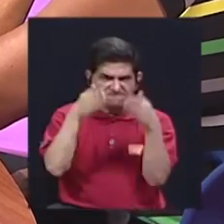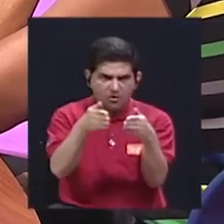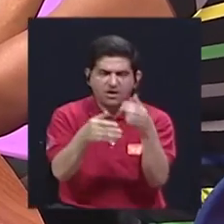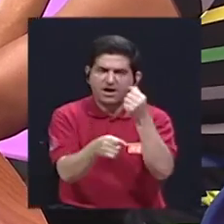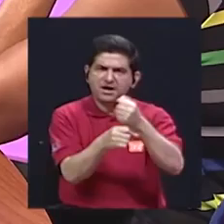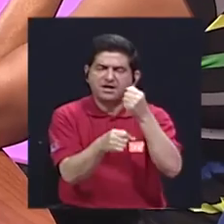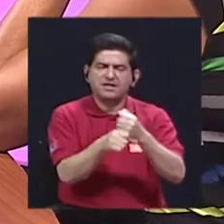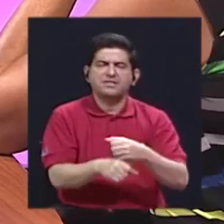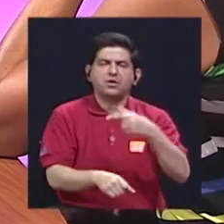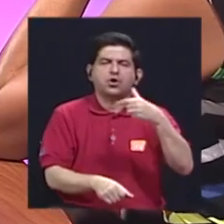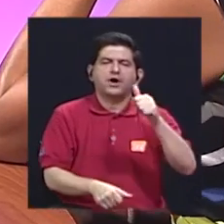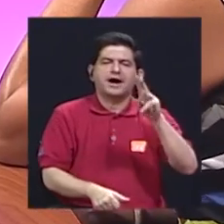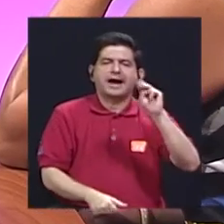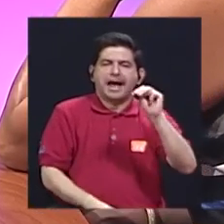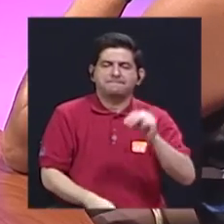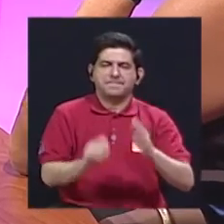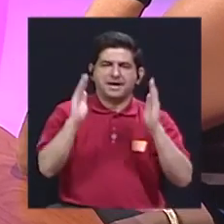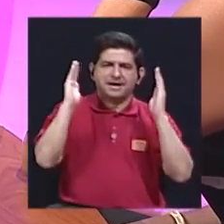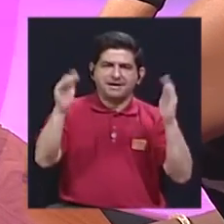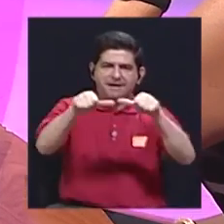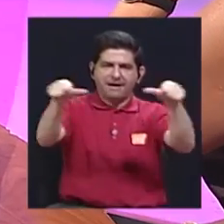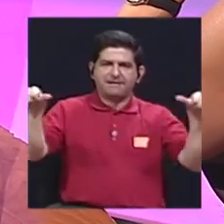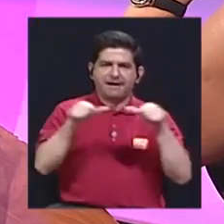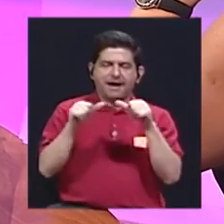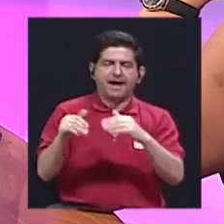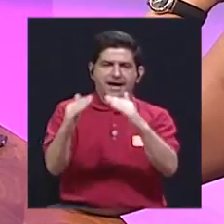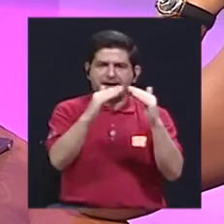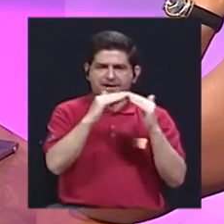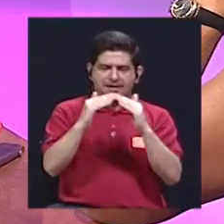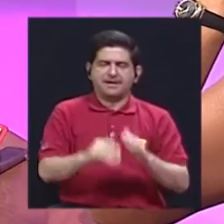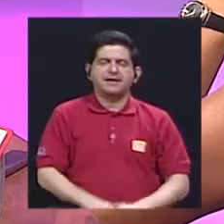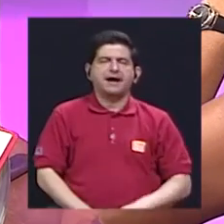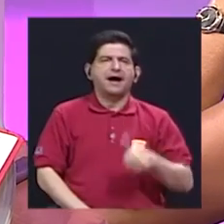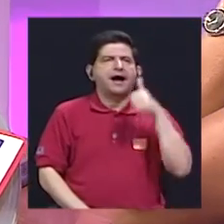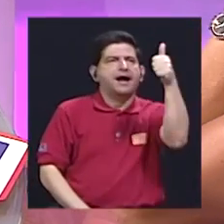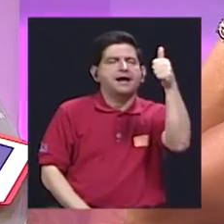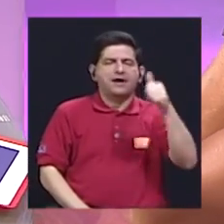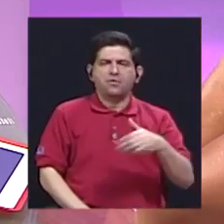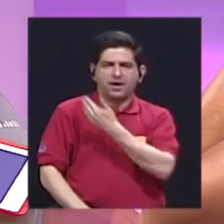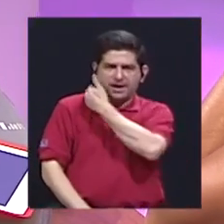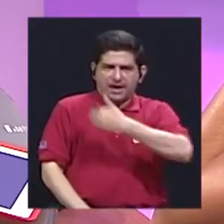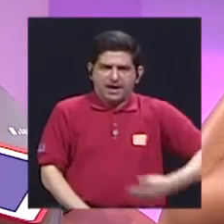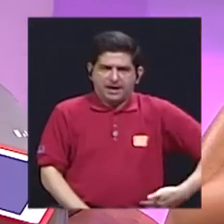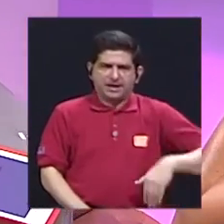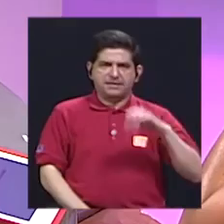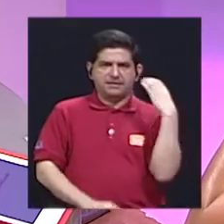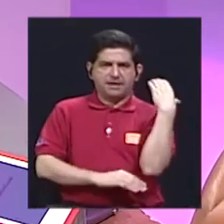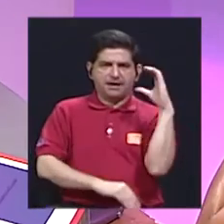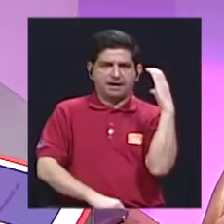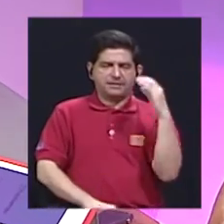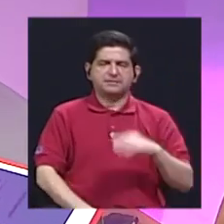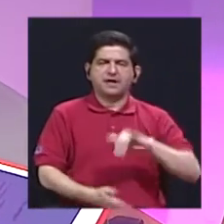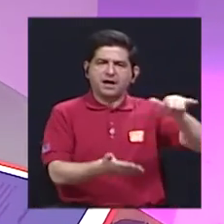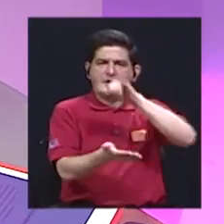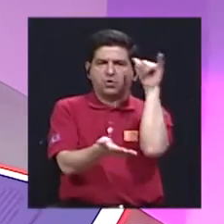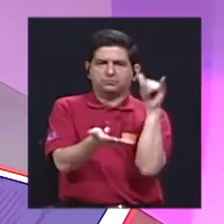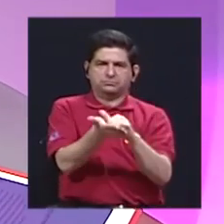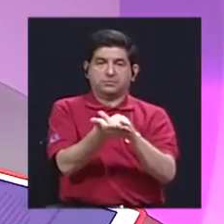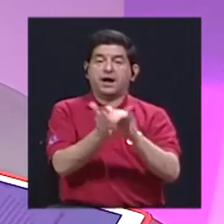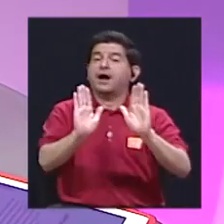a trabajar el gran área metropolitana esté alajuela heredia cartago y san josé eso no quiere decir